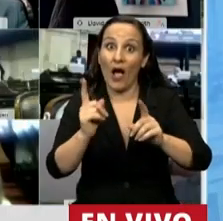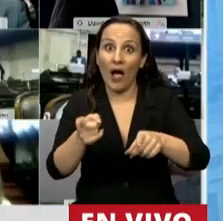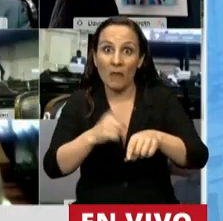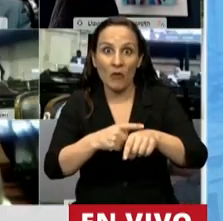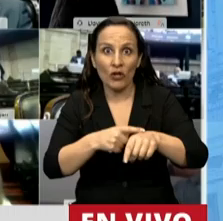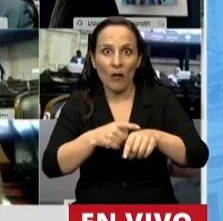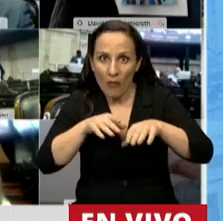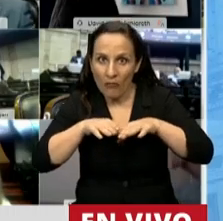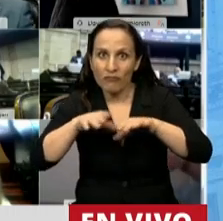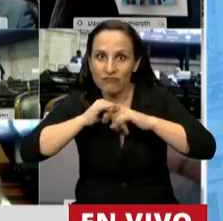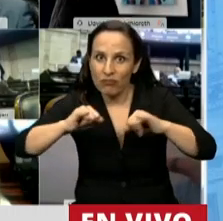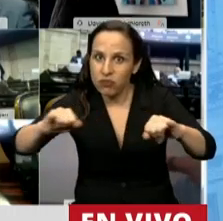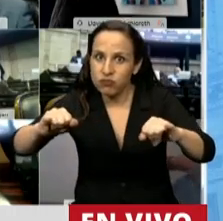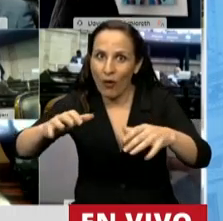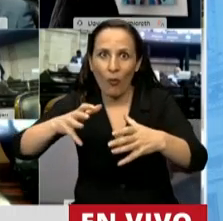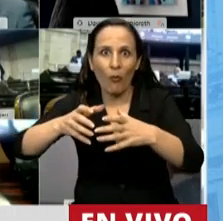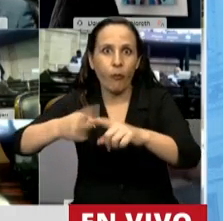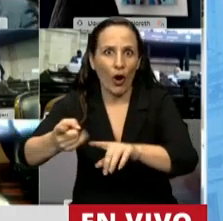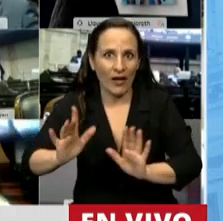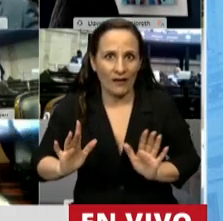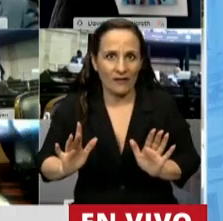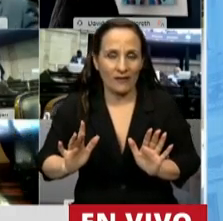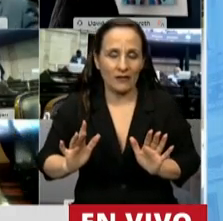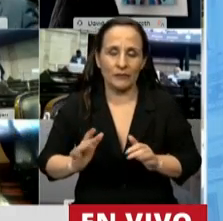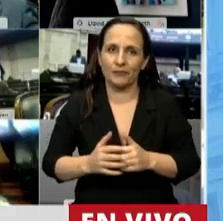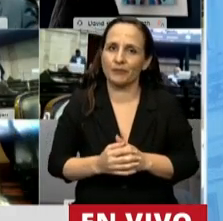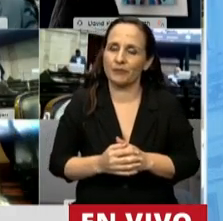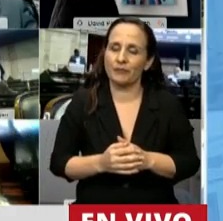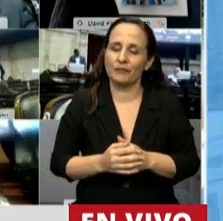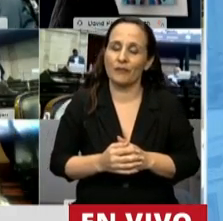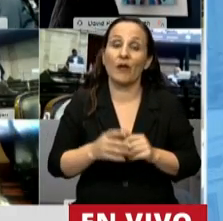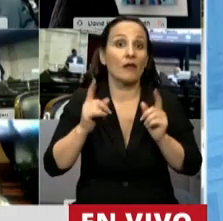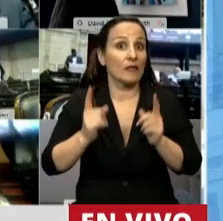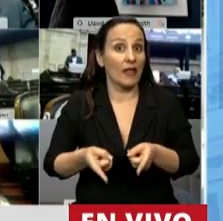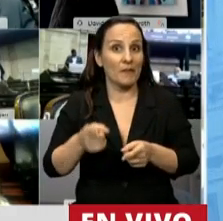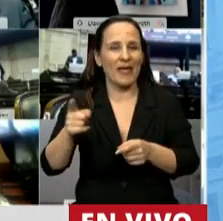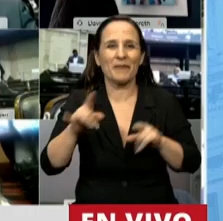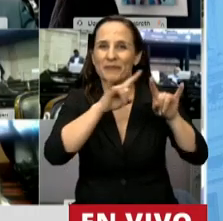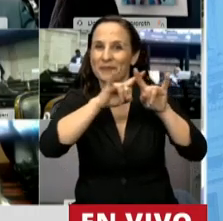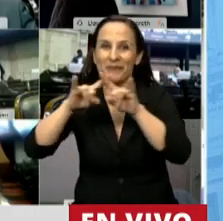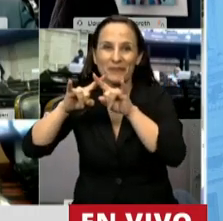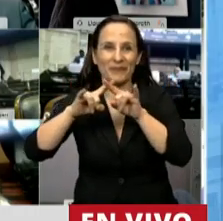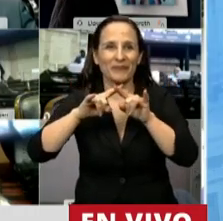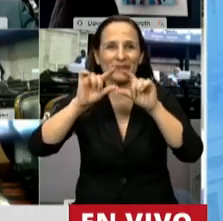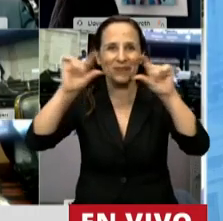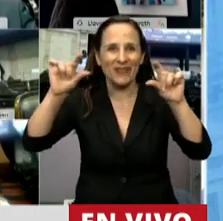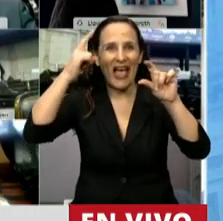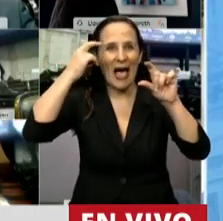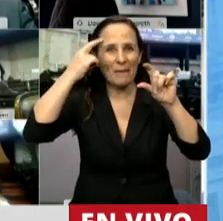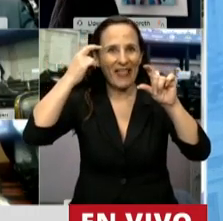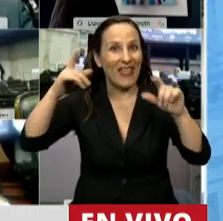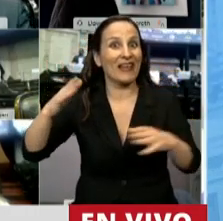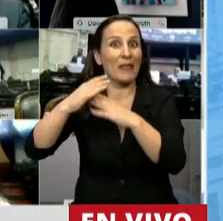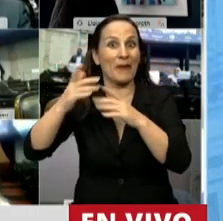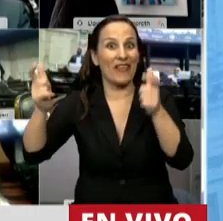política. Por otro lado, y ya es algo muy cercano, el portal educativo Aprender, dependiente del Consejo